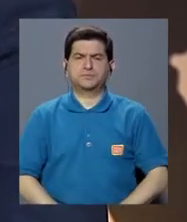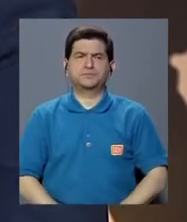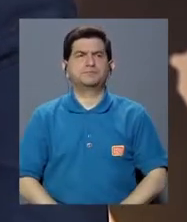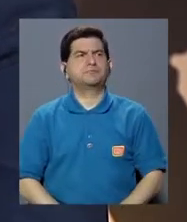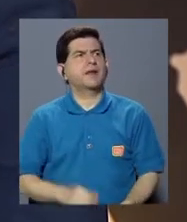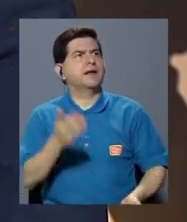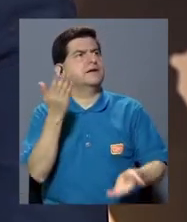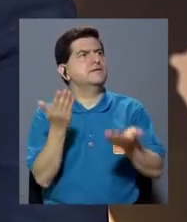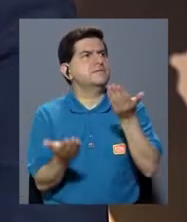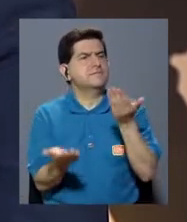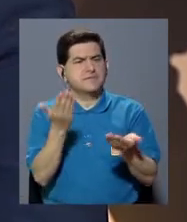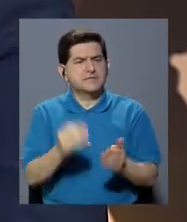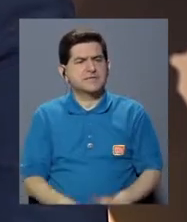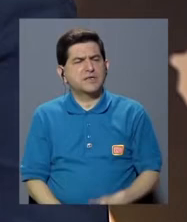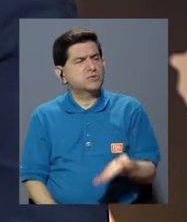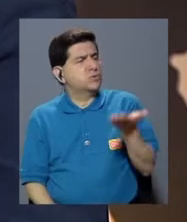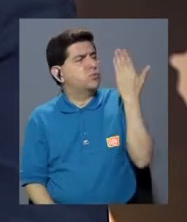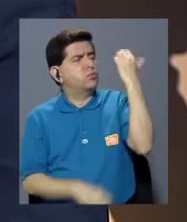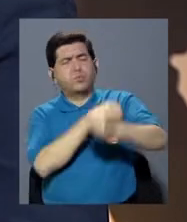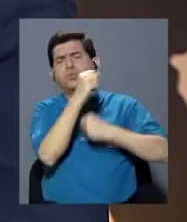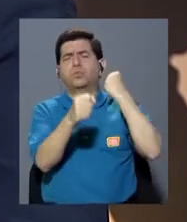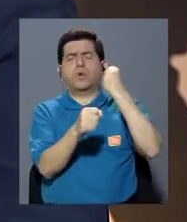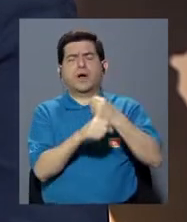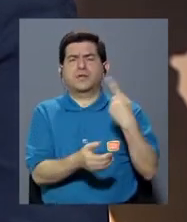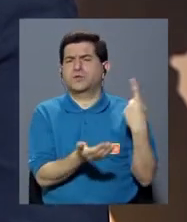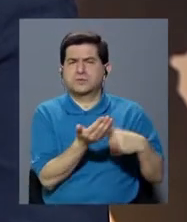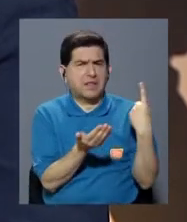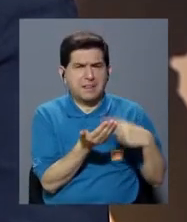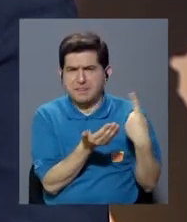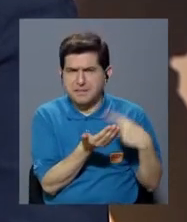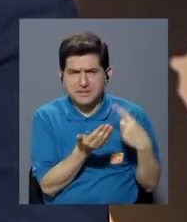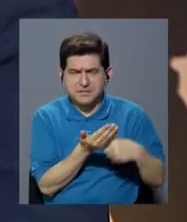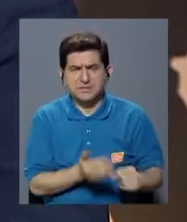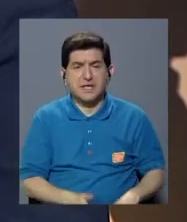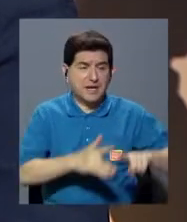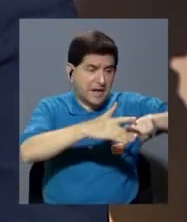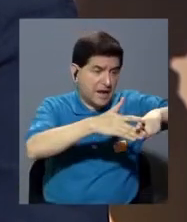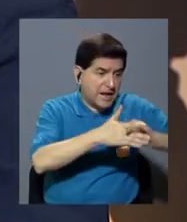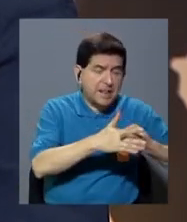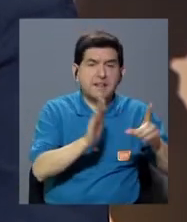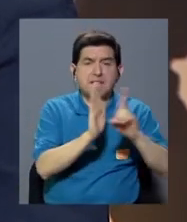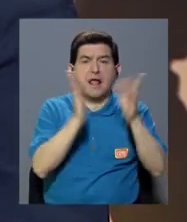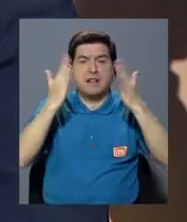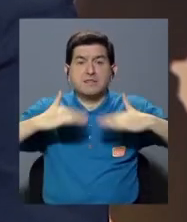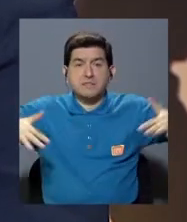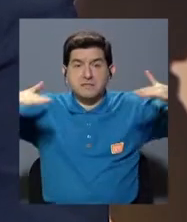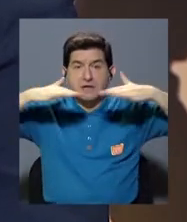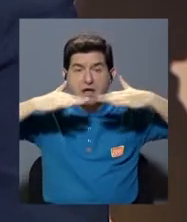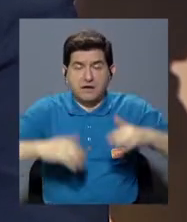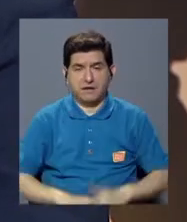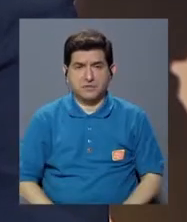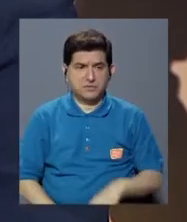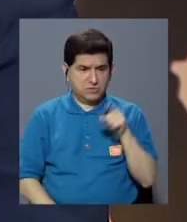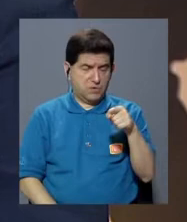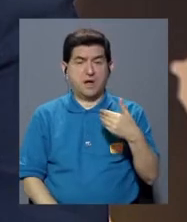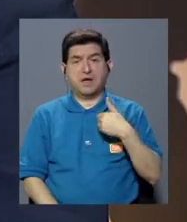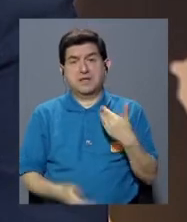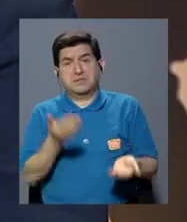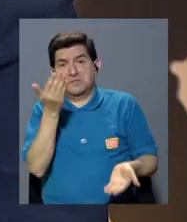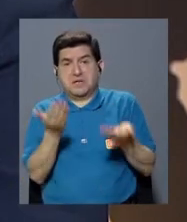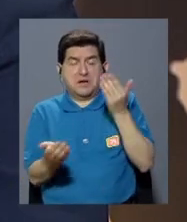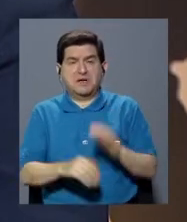Hace muchos años, ¿verdad?, cuando se discutía la génesis del derecho ambiental, en donde si se